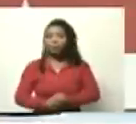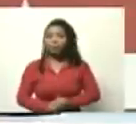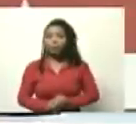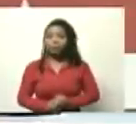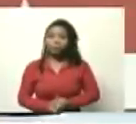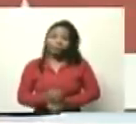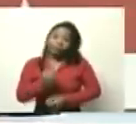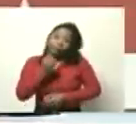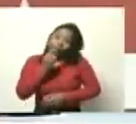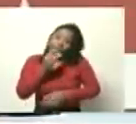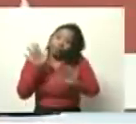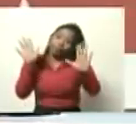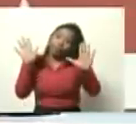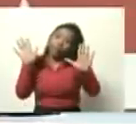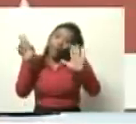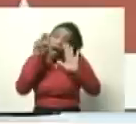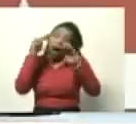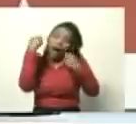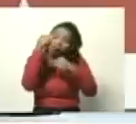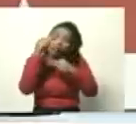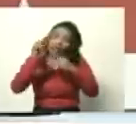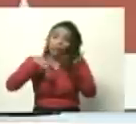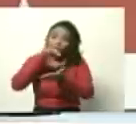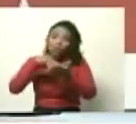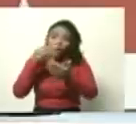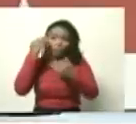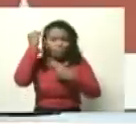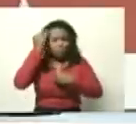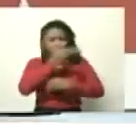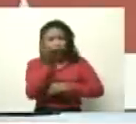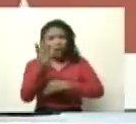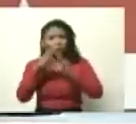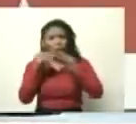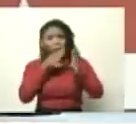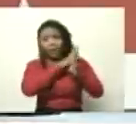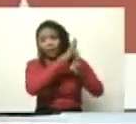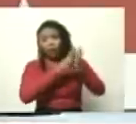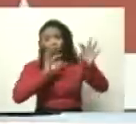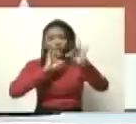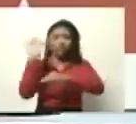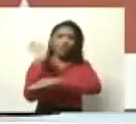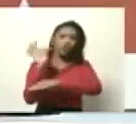bueno, a nivel nacional, imagínense toda esta estructura funcionando